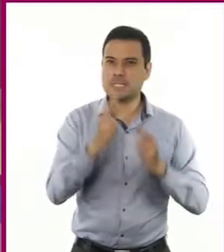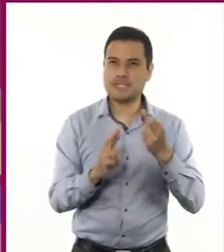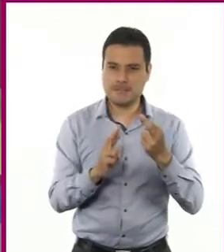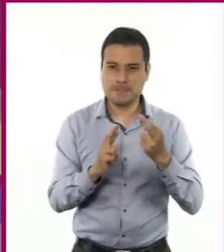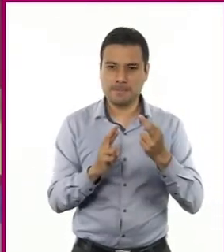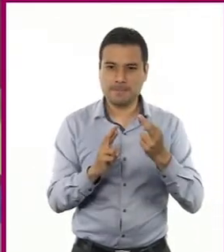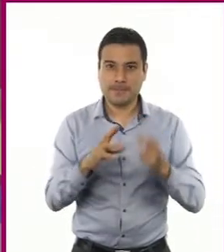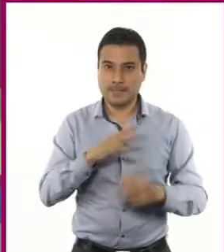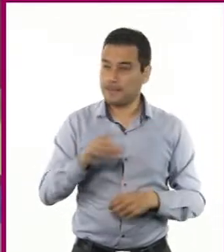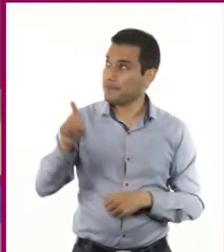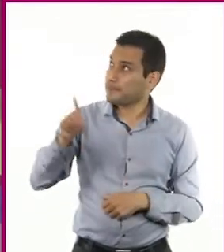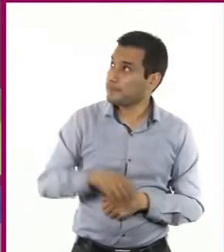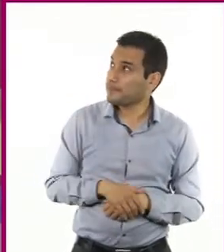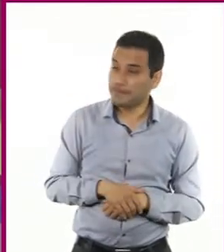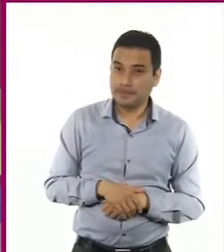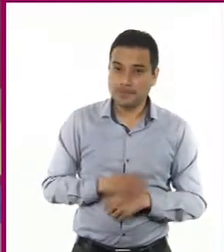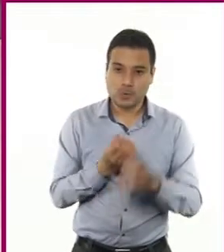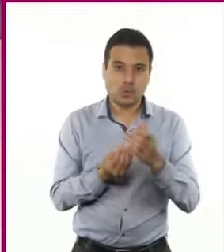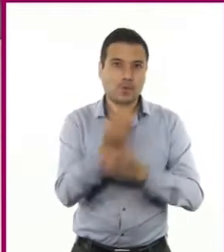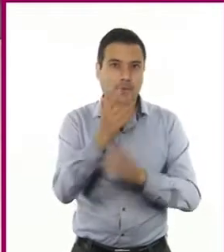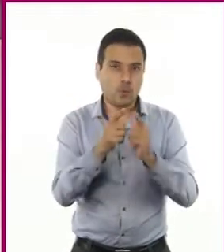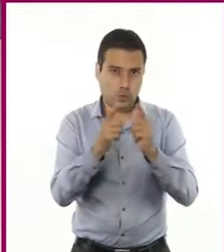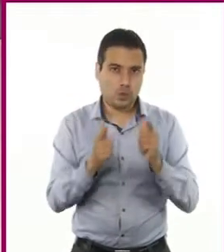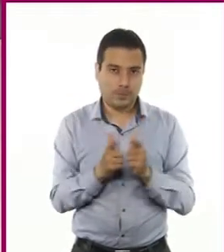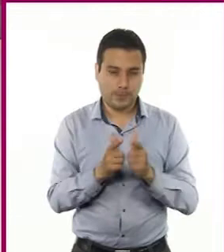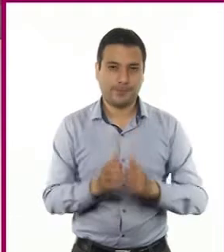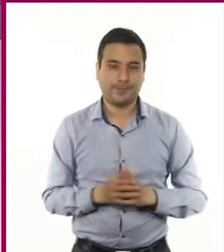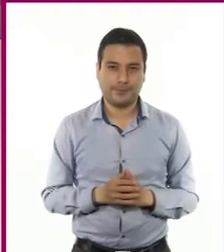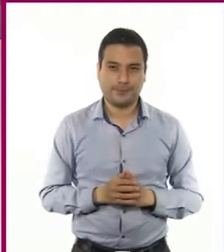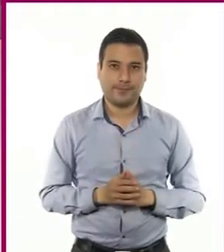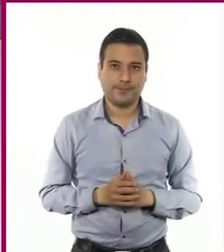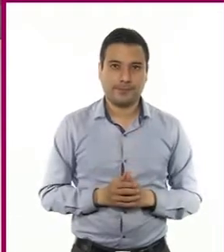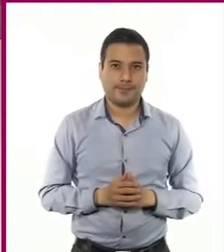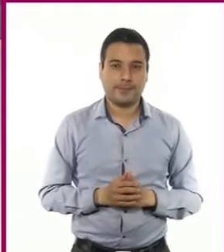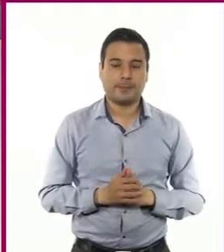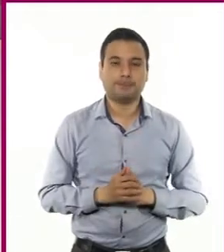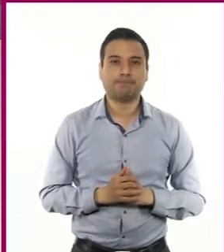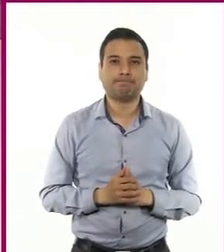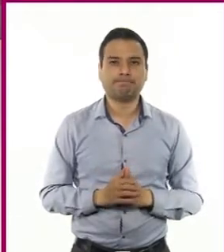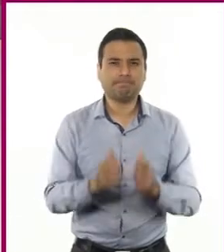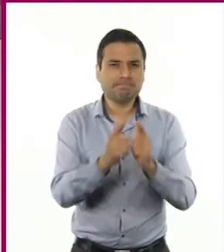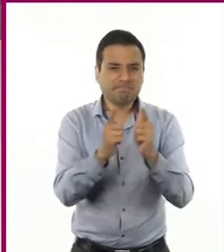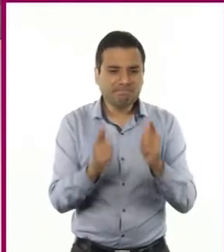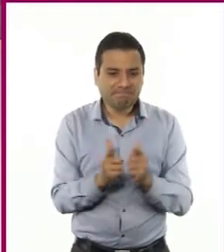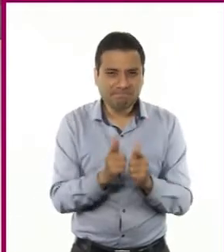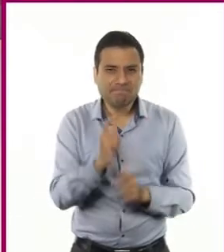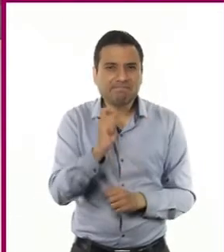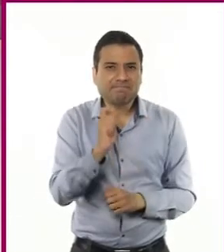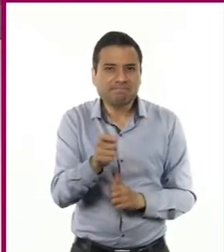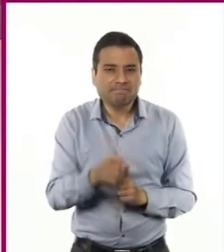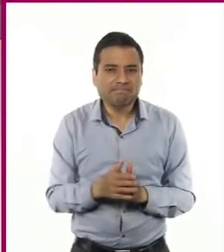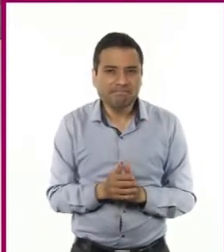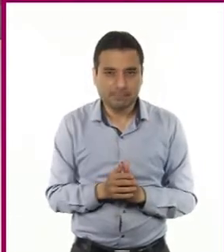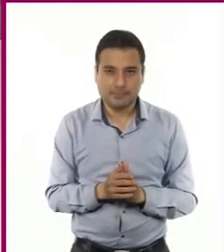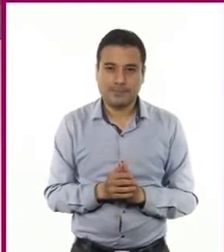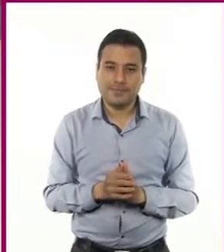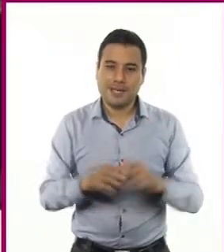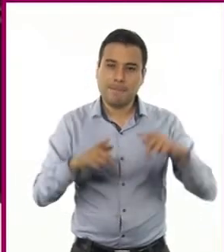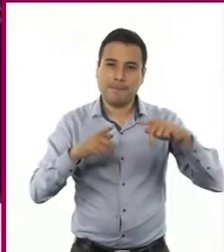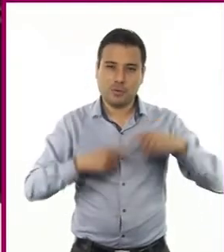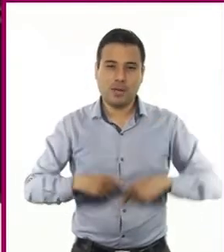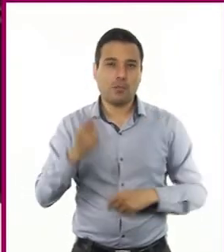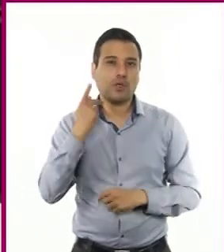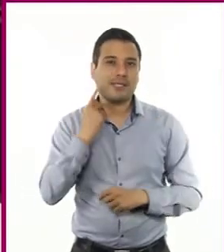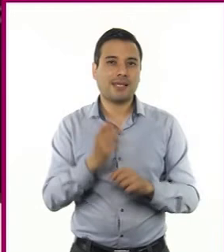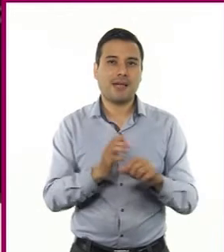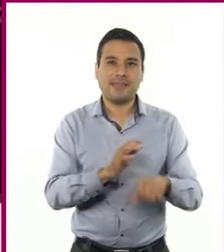Liberación Nacional, MLN. Un movimiento que aglutinaría las principales figuras de la izquierda mexicana, el